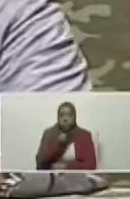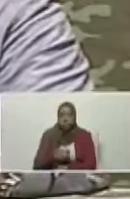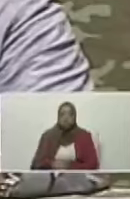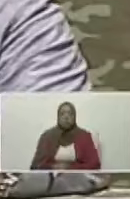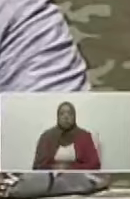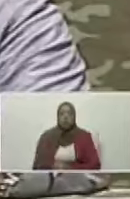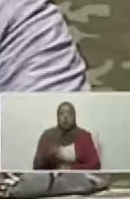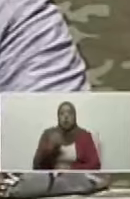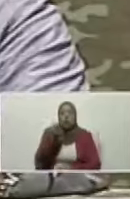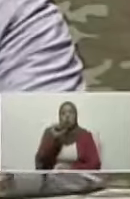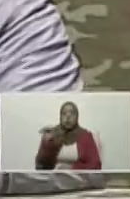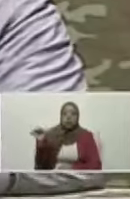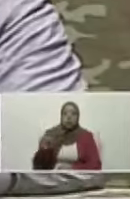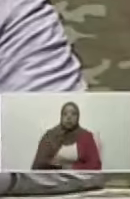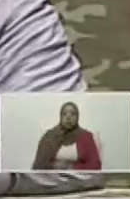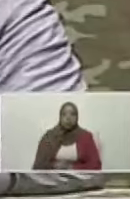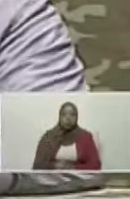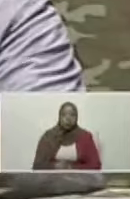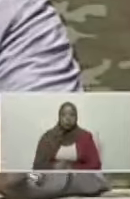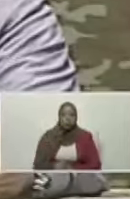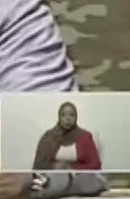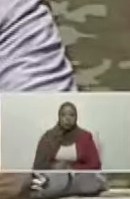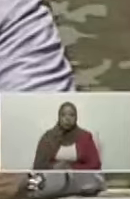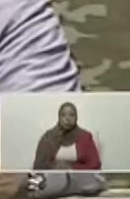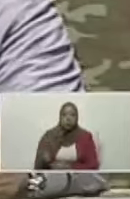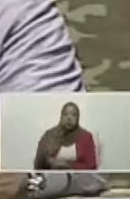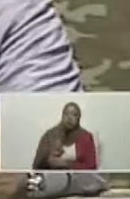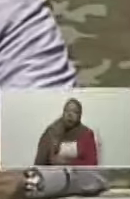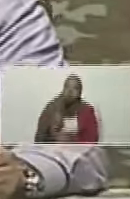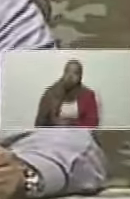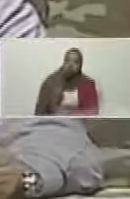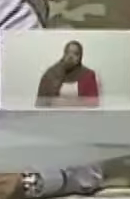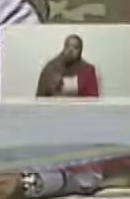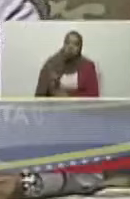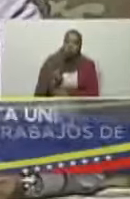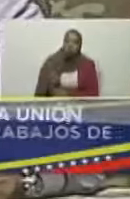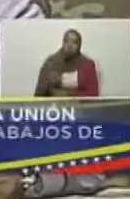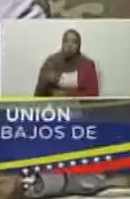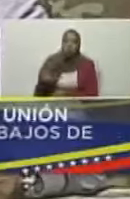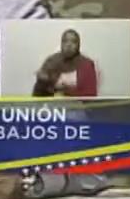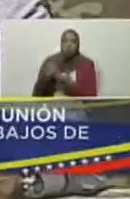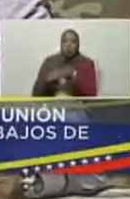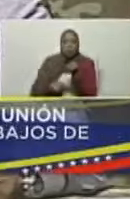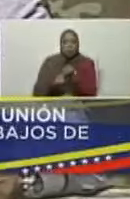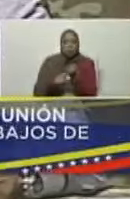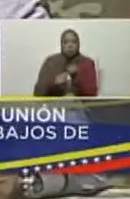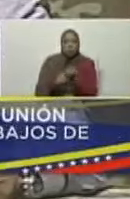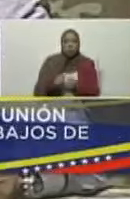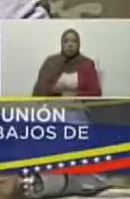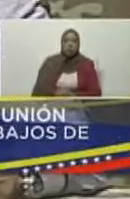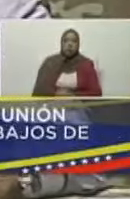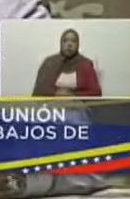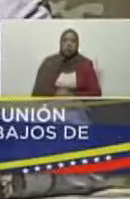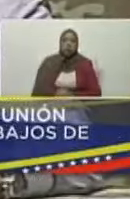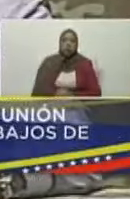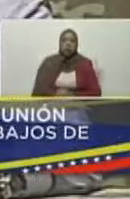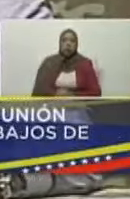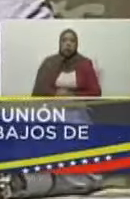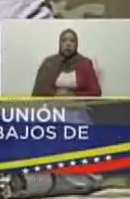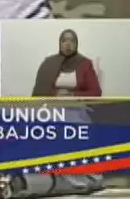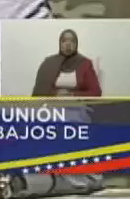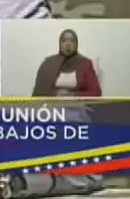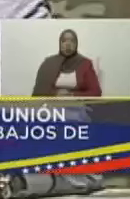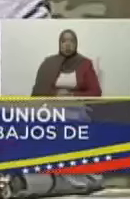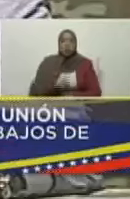Una semana llegamos inmediatamente con la ayuda, con el apoyo. Al otro día